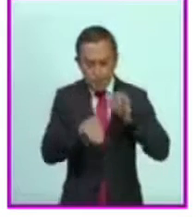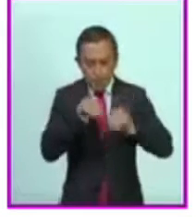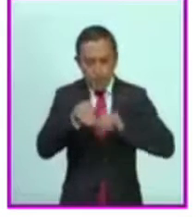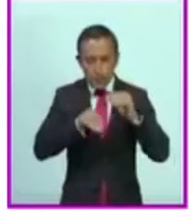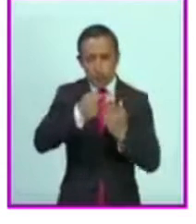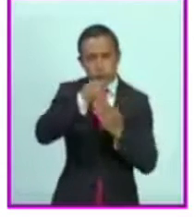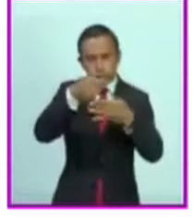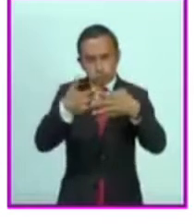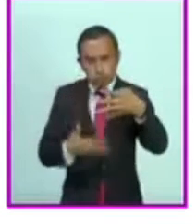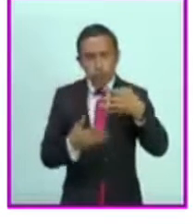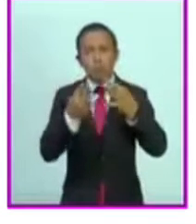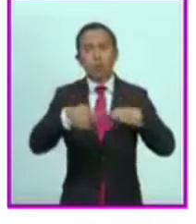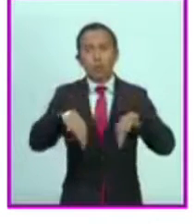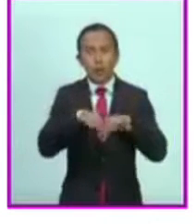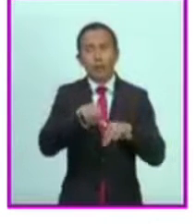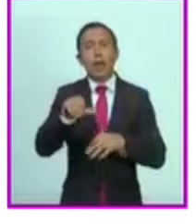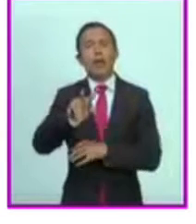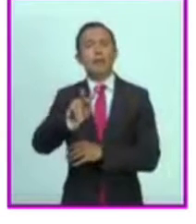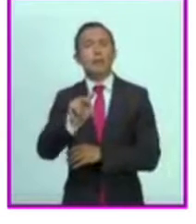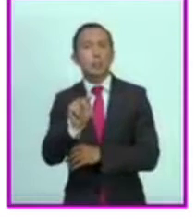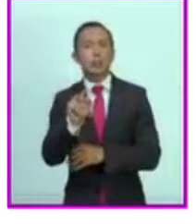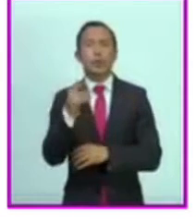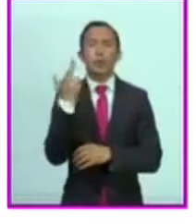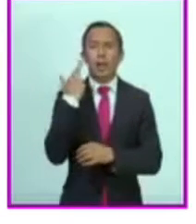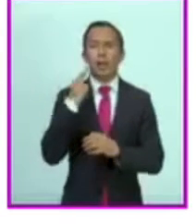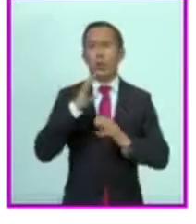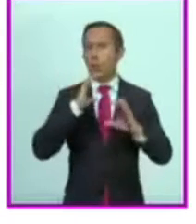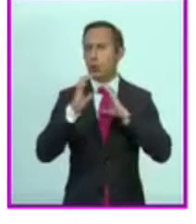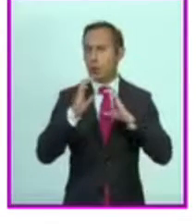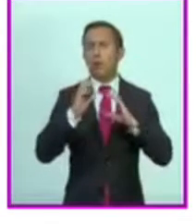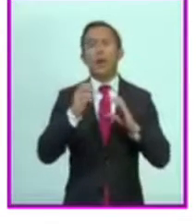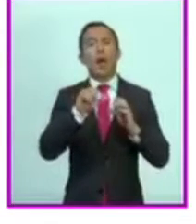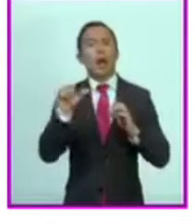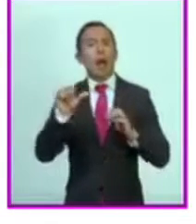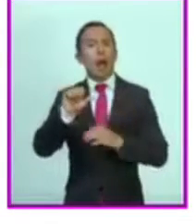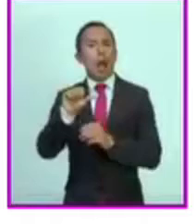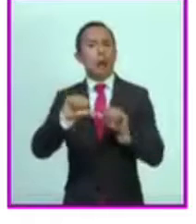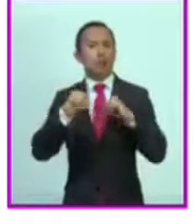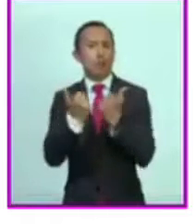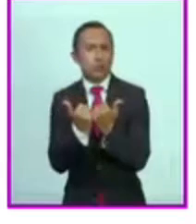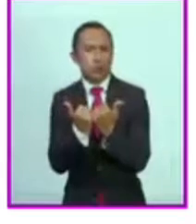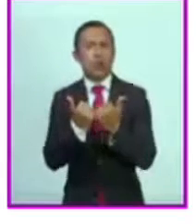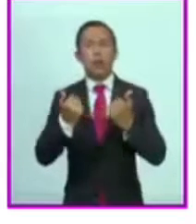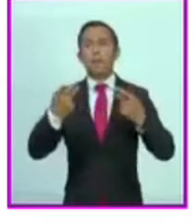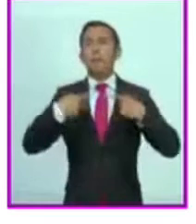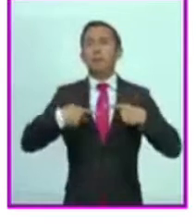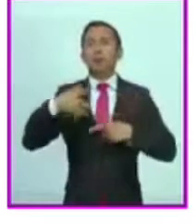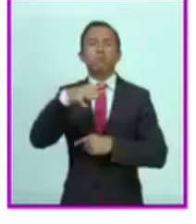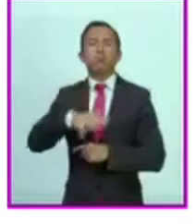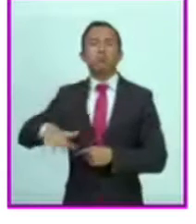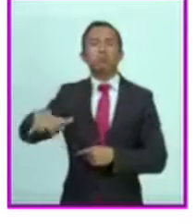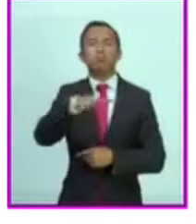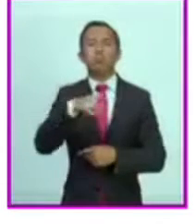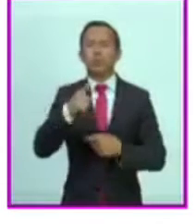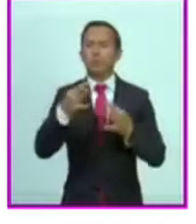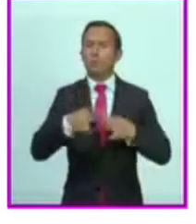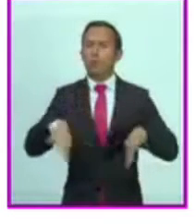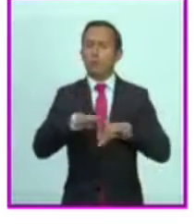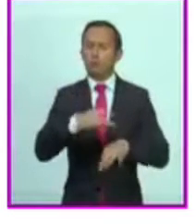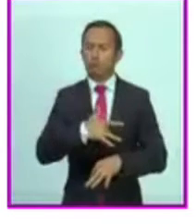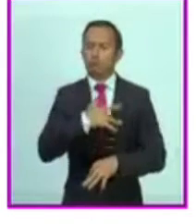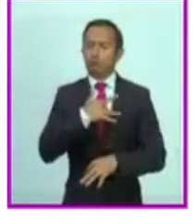medios de comunicación las organizaciones sociales y la ciudadanía se conduzcan con un alto sentido de responsabilidad